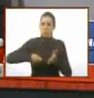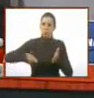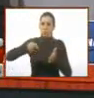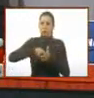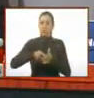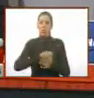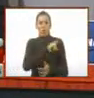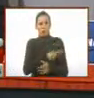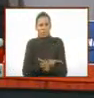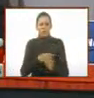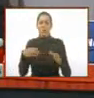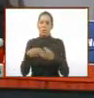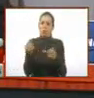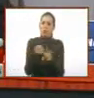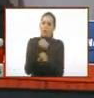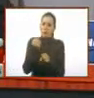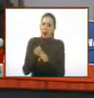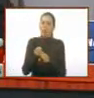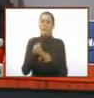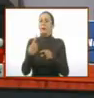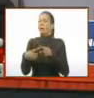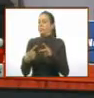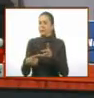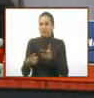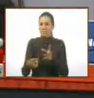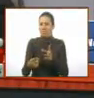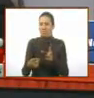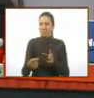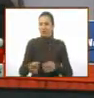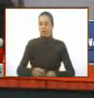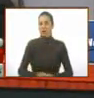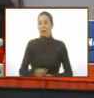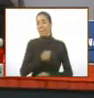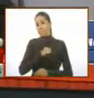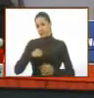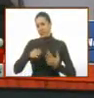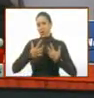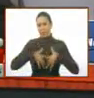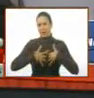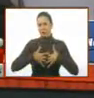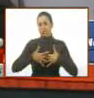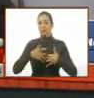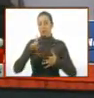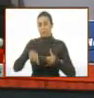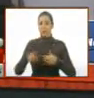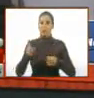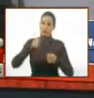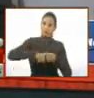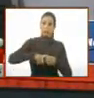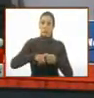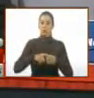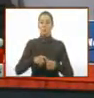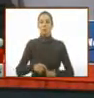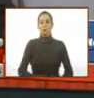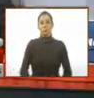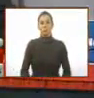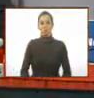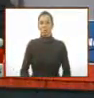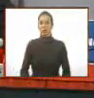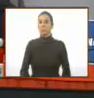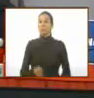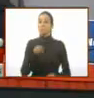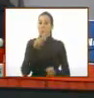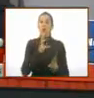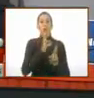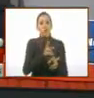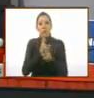la fuerza de trabajo, el componente del sector privado incorporado a esta economía, que tiene efectos desencadenantes